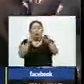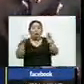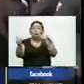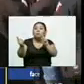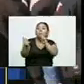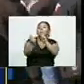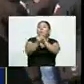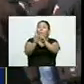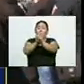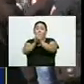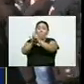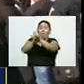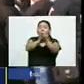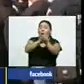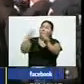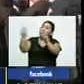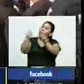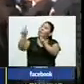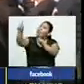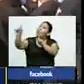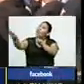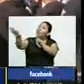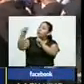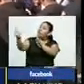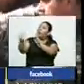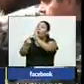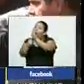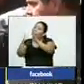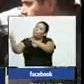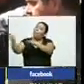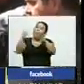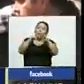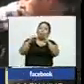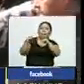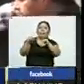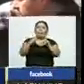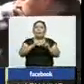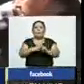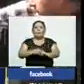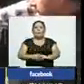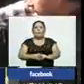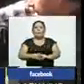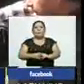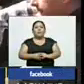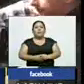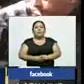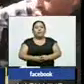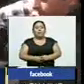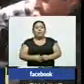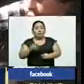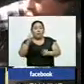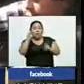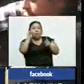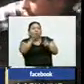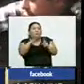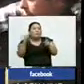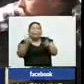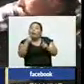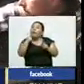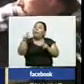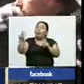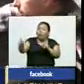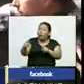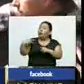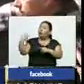encontrarse con ellos y pedirles que nombraran a representantes para conversar. En remembranza de los ejercicios que han realizado